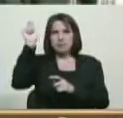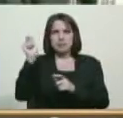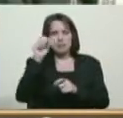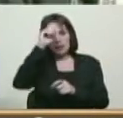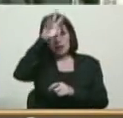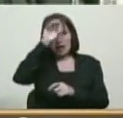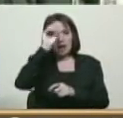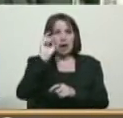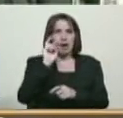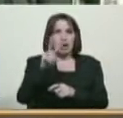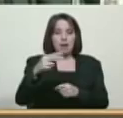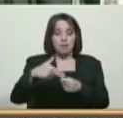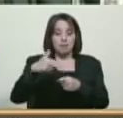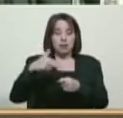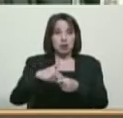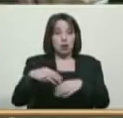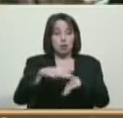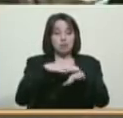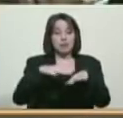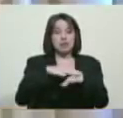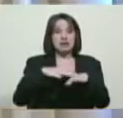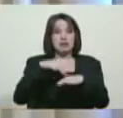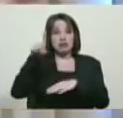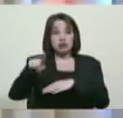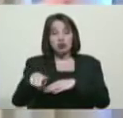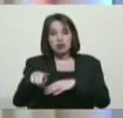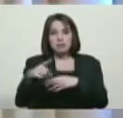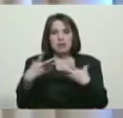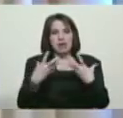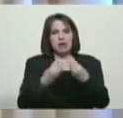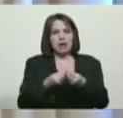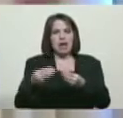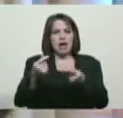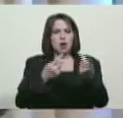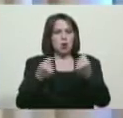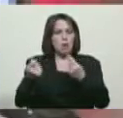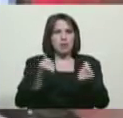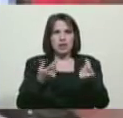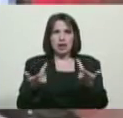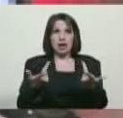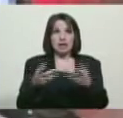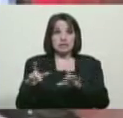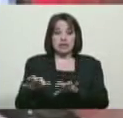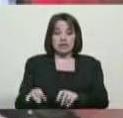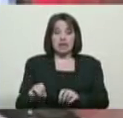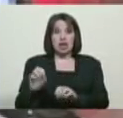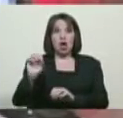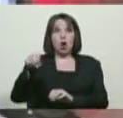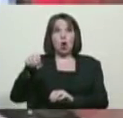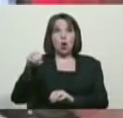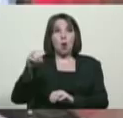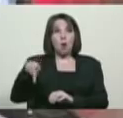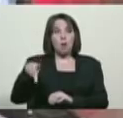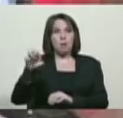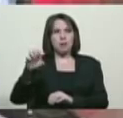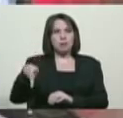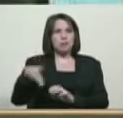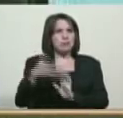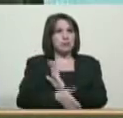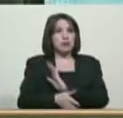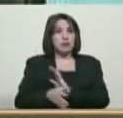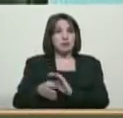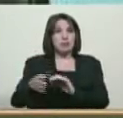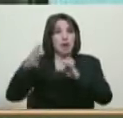Relaciones Exteriores, ministro para Economía y Finanzas, secretario general de la OPEP y embajador de Venezuela en